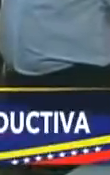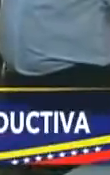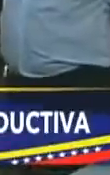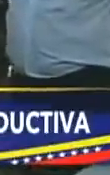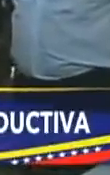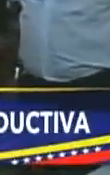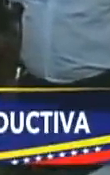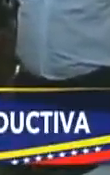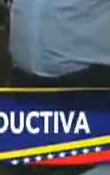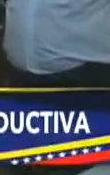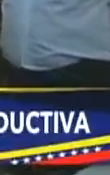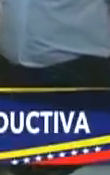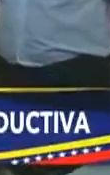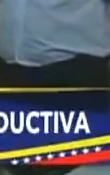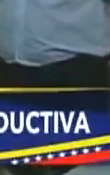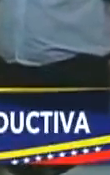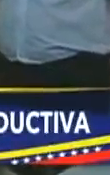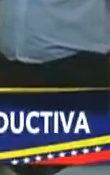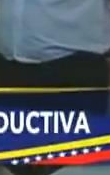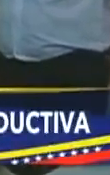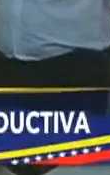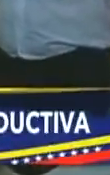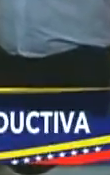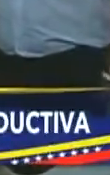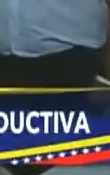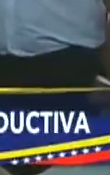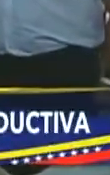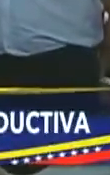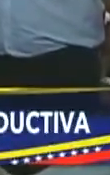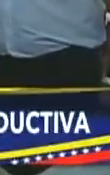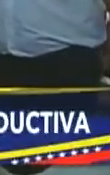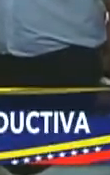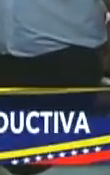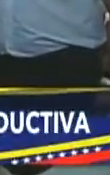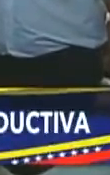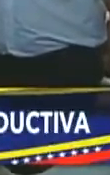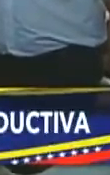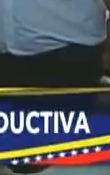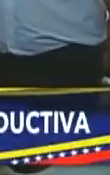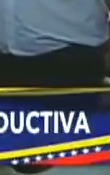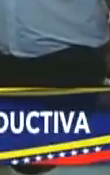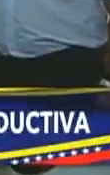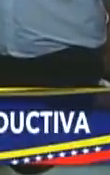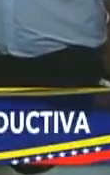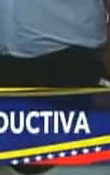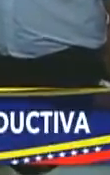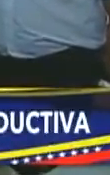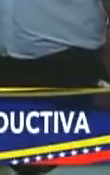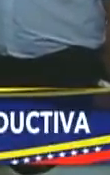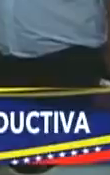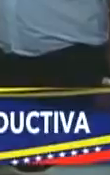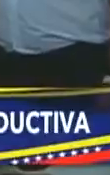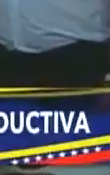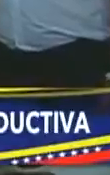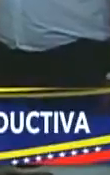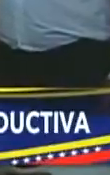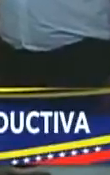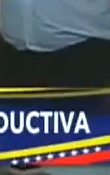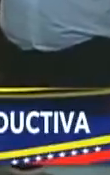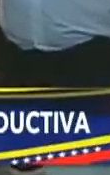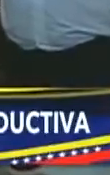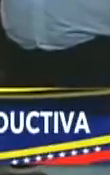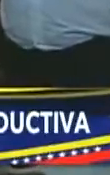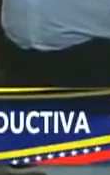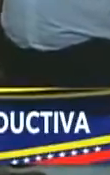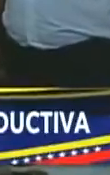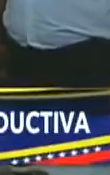mi compay, no deje camino por coger la vereda. Este es el camino. El Así camino es. Nuestro,